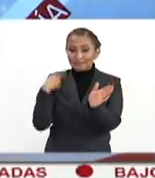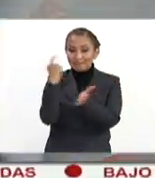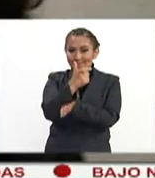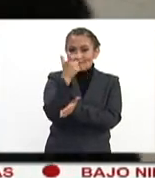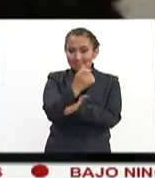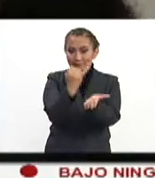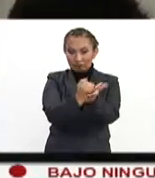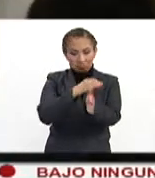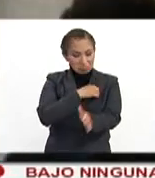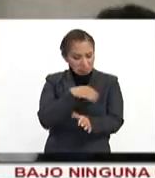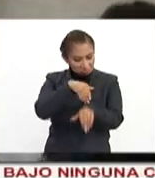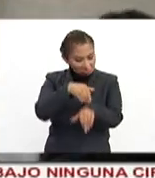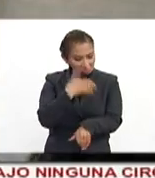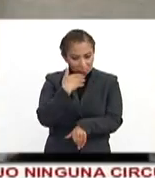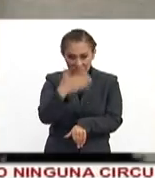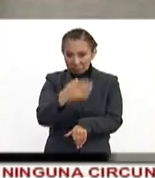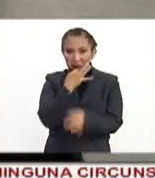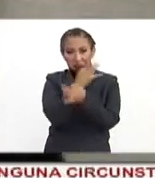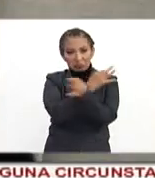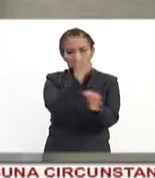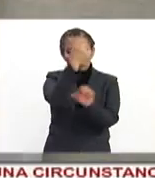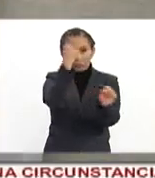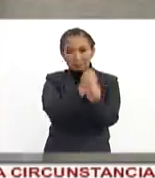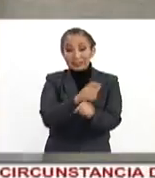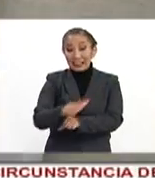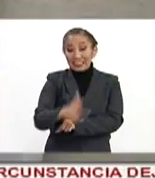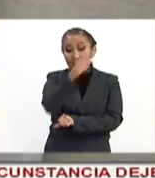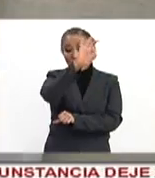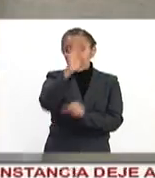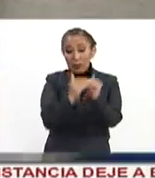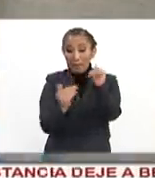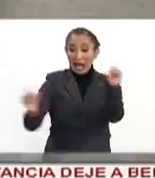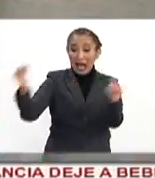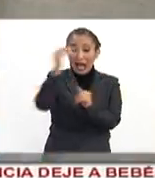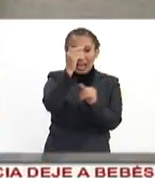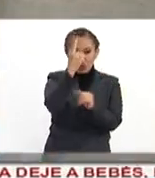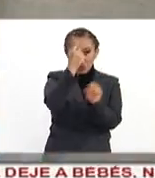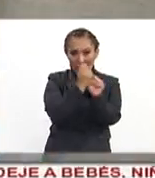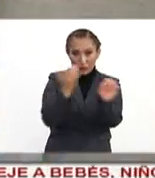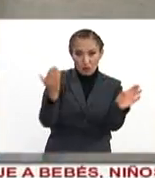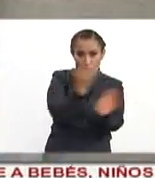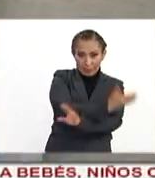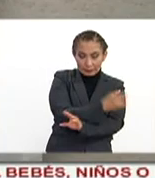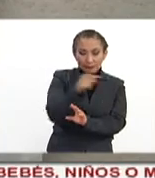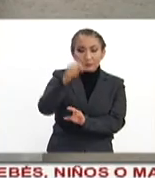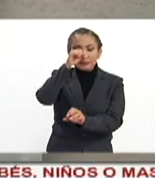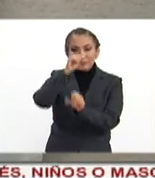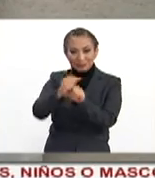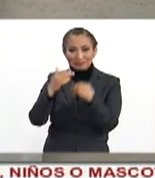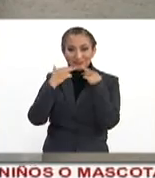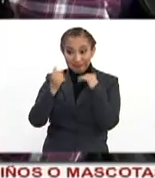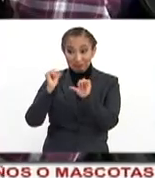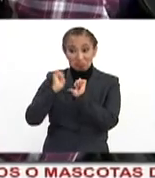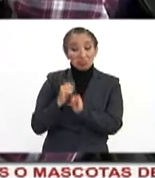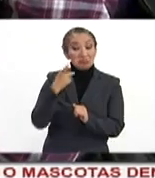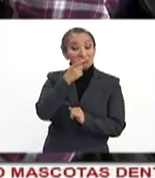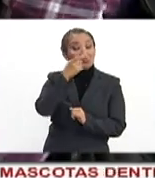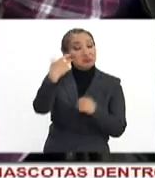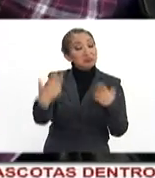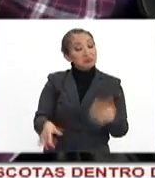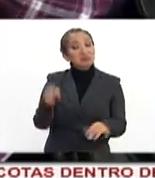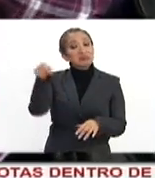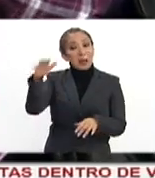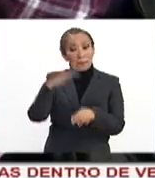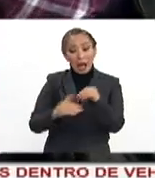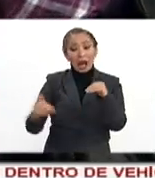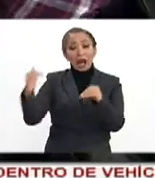contribuyentes cumplieron con su declaración anual, cifra 13% mayor a la registrada el año pasado. El secretario de Hacienda, José Antonio Meade, dijo que